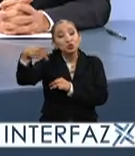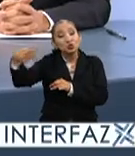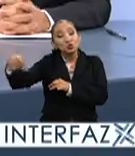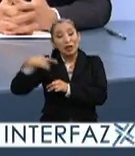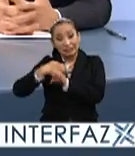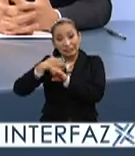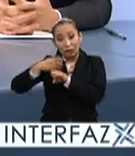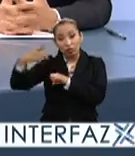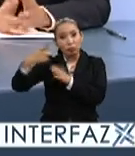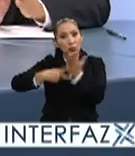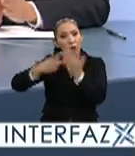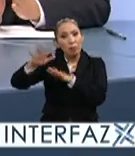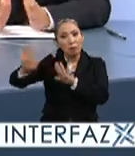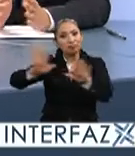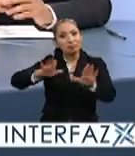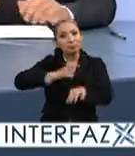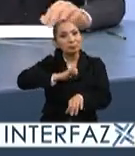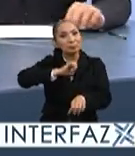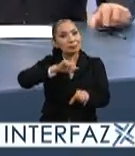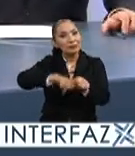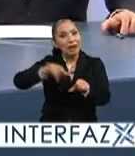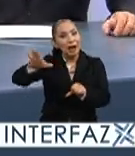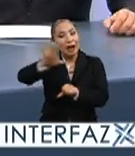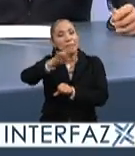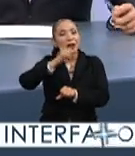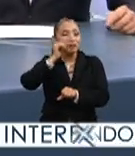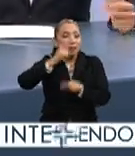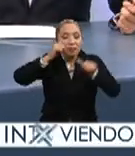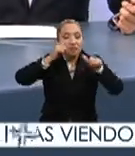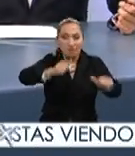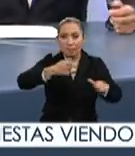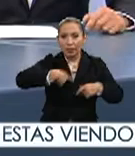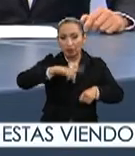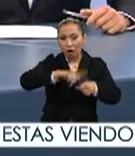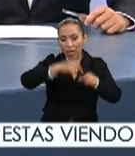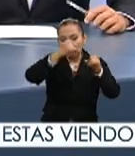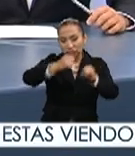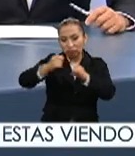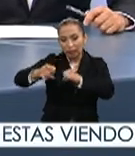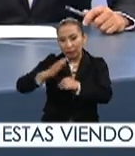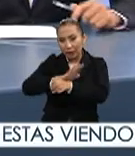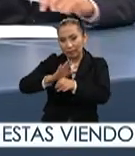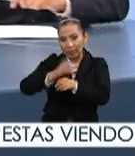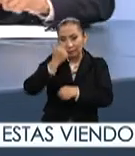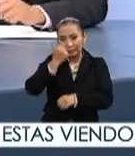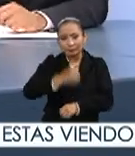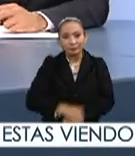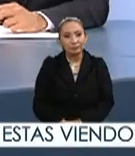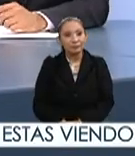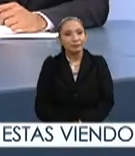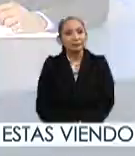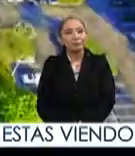propios programas de estudio, pero siempre privilegiando un enfoque personalizado en beneficio del alumno.